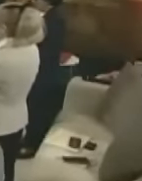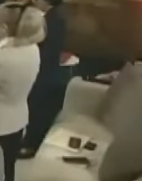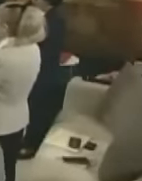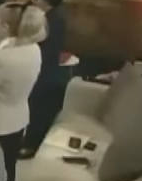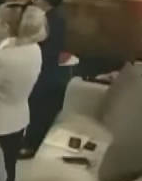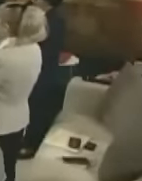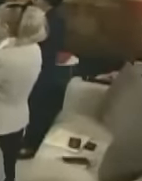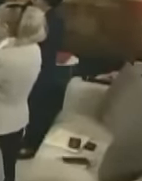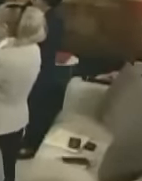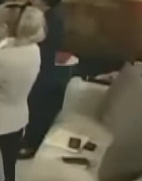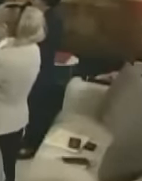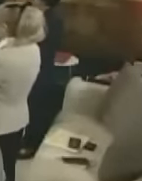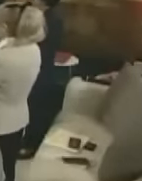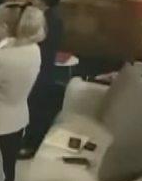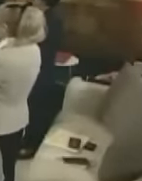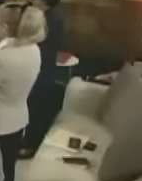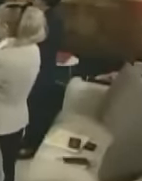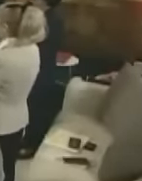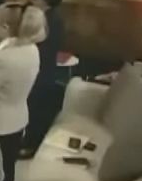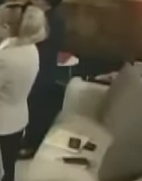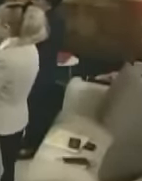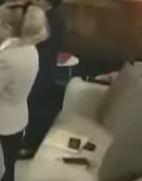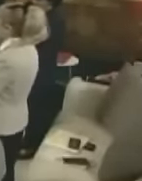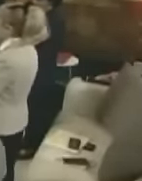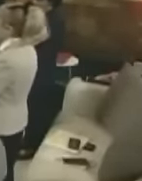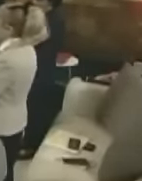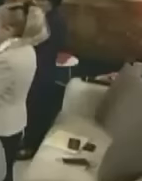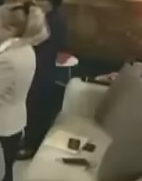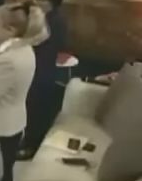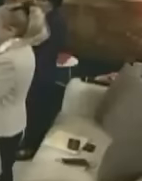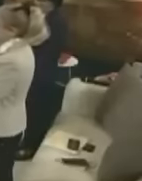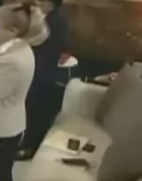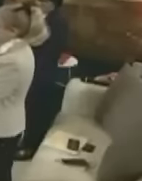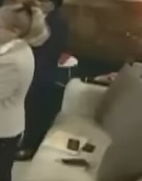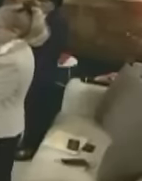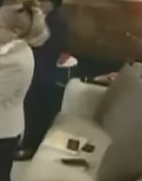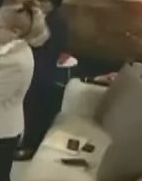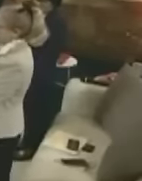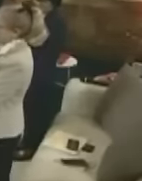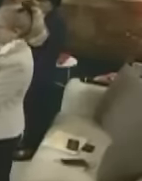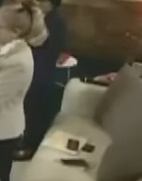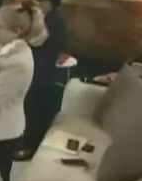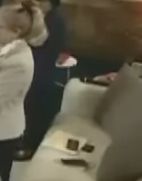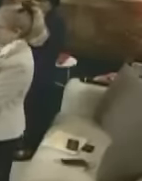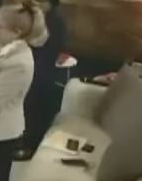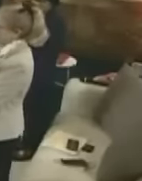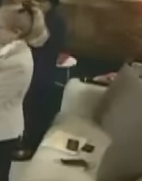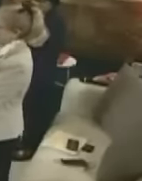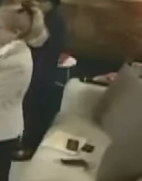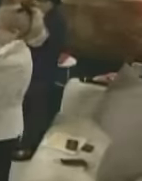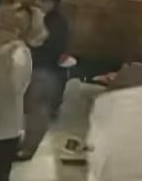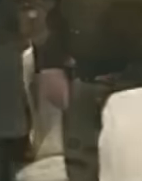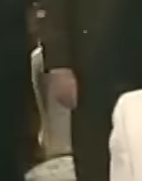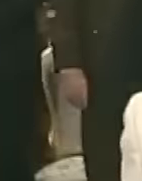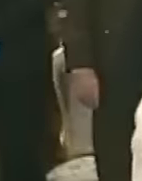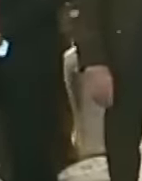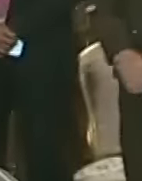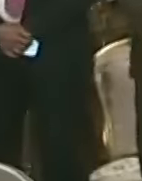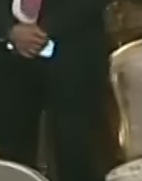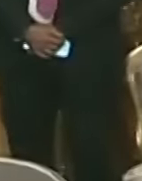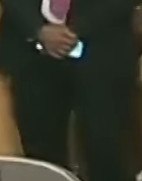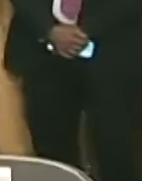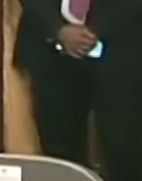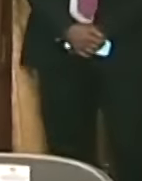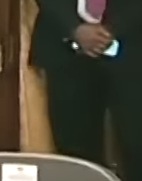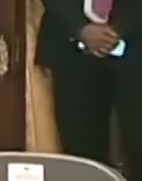Moros y a la delegación que se encuentra acá en el Salón Simón Ciudadano Bolívar. William Castillo, viceministro de Políticas Antibloqueo.